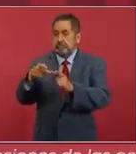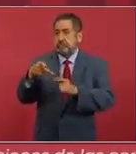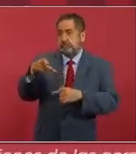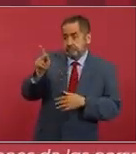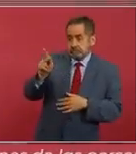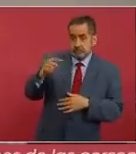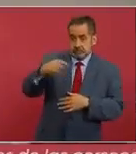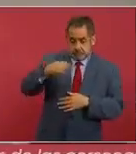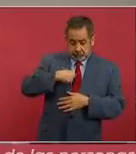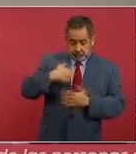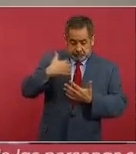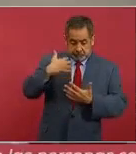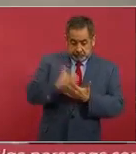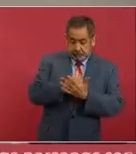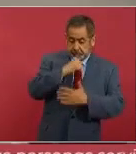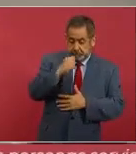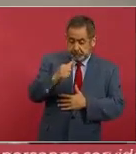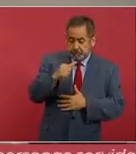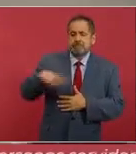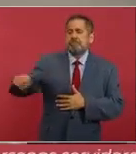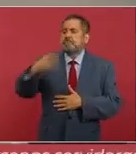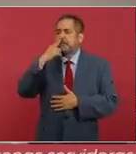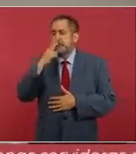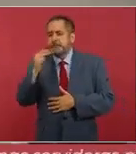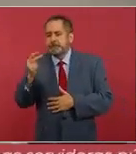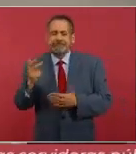no hay democracia.